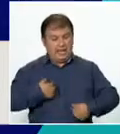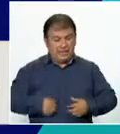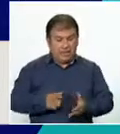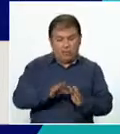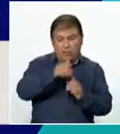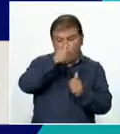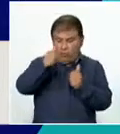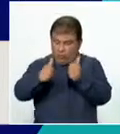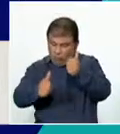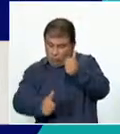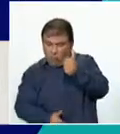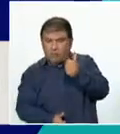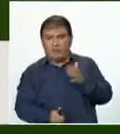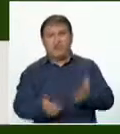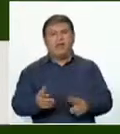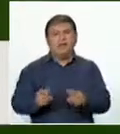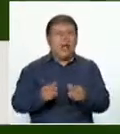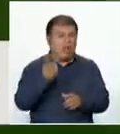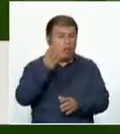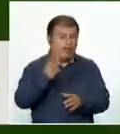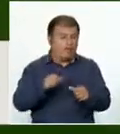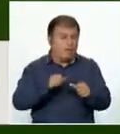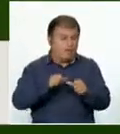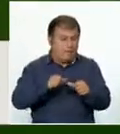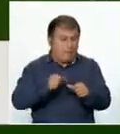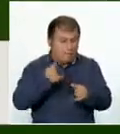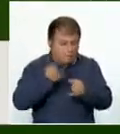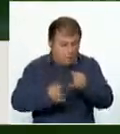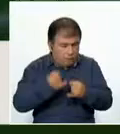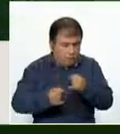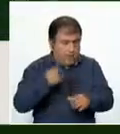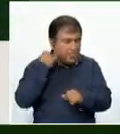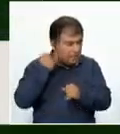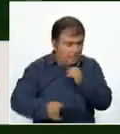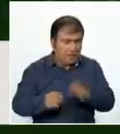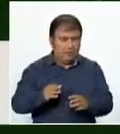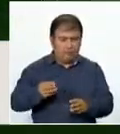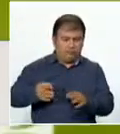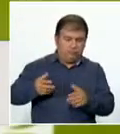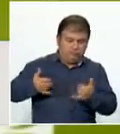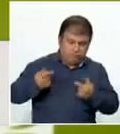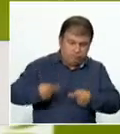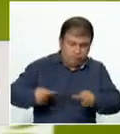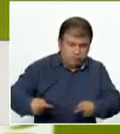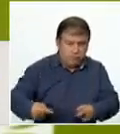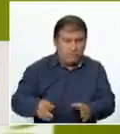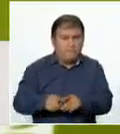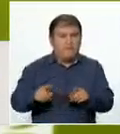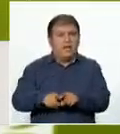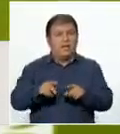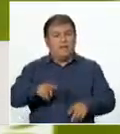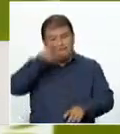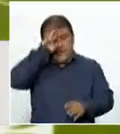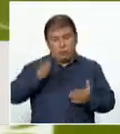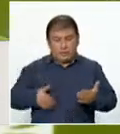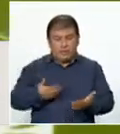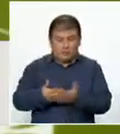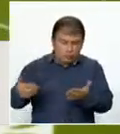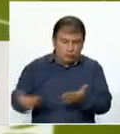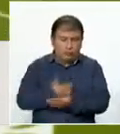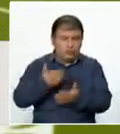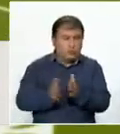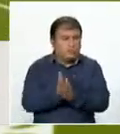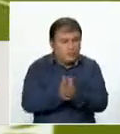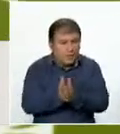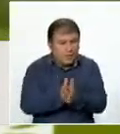relegada en el puesto de repechaje a 4 fechas para el término de las eliminatorias. De esta manera, la escuadra peruana llega con nuevos